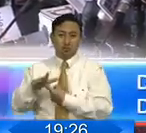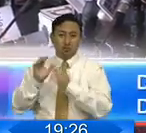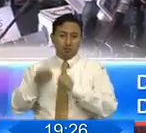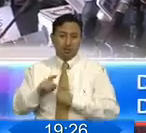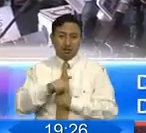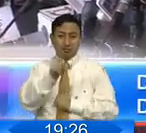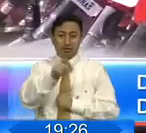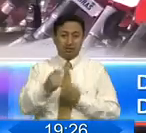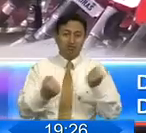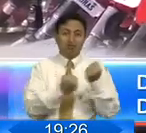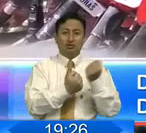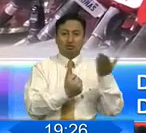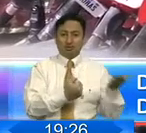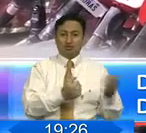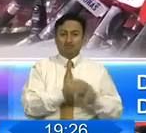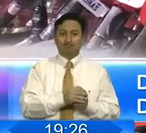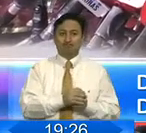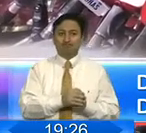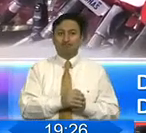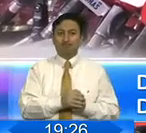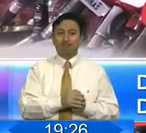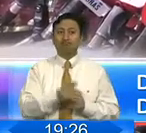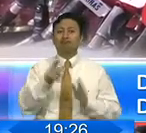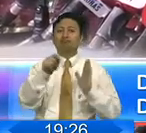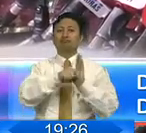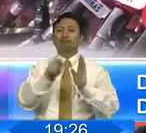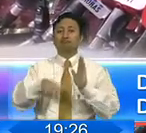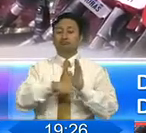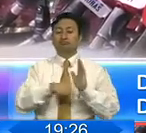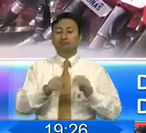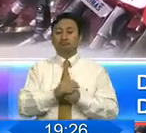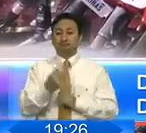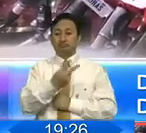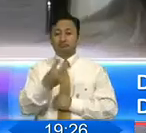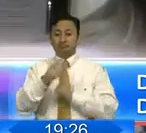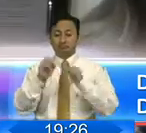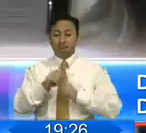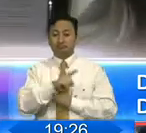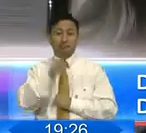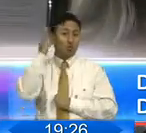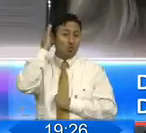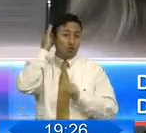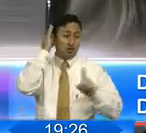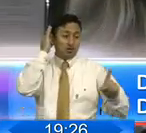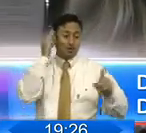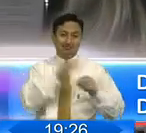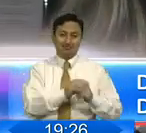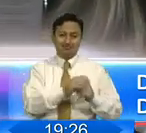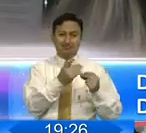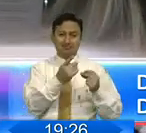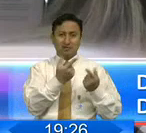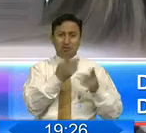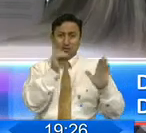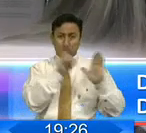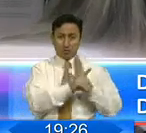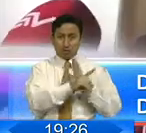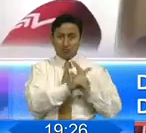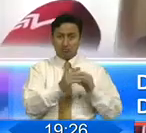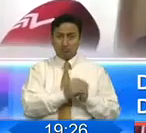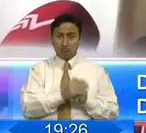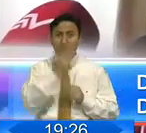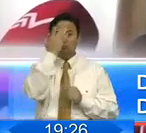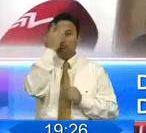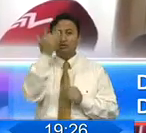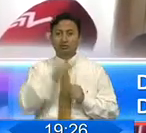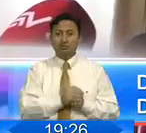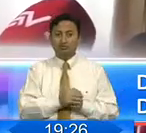apoyo popular. El doctor Salazar y su defendido Marcelo Cabrera esperan que la denunciante reconozca a la brevedad posible la denuncia. ¿Por qué?